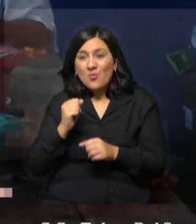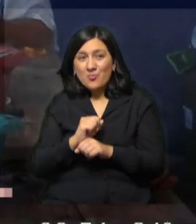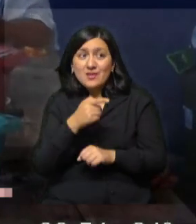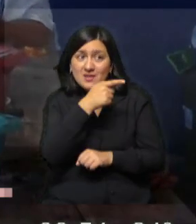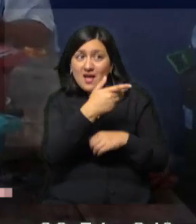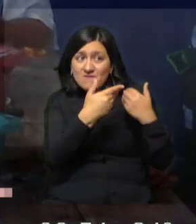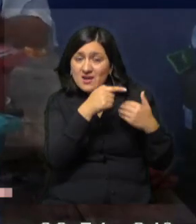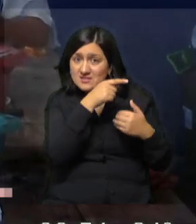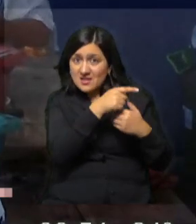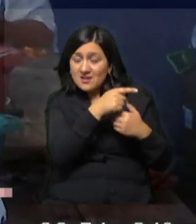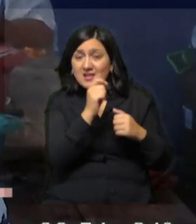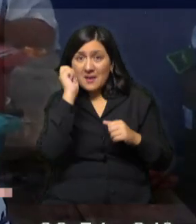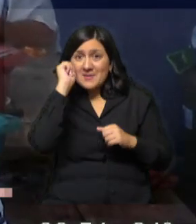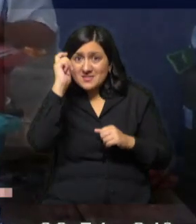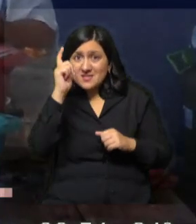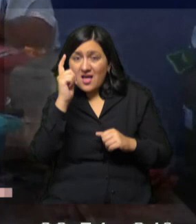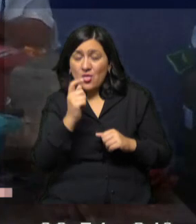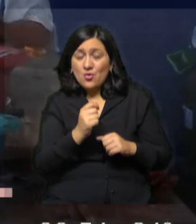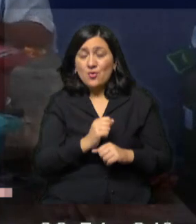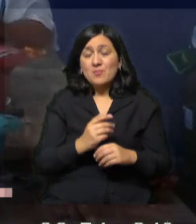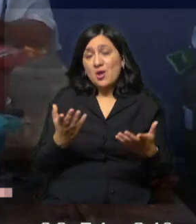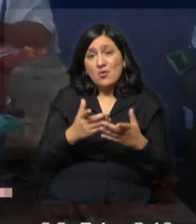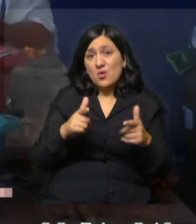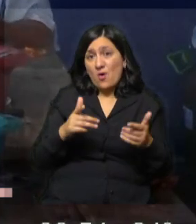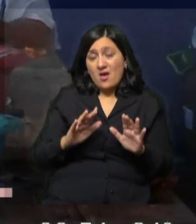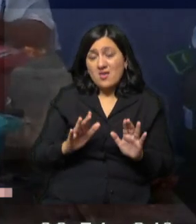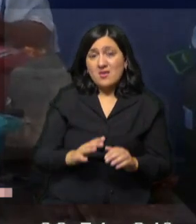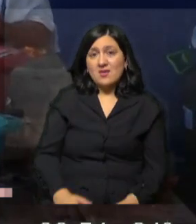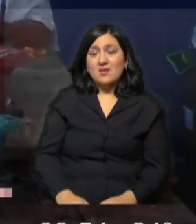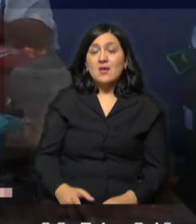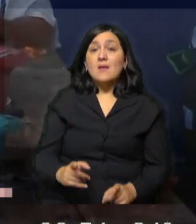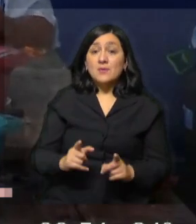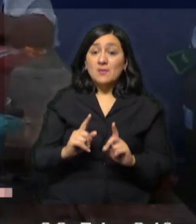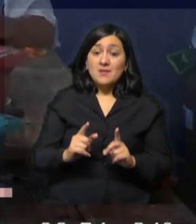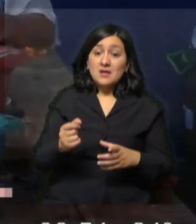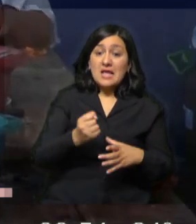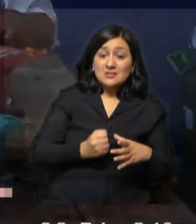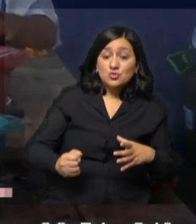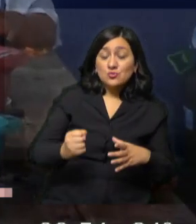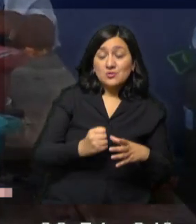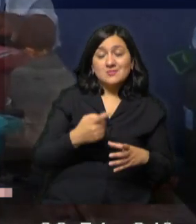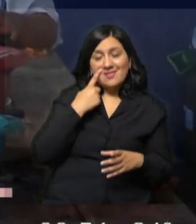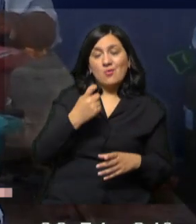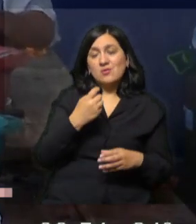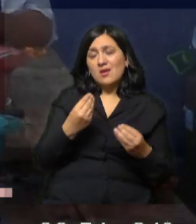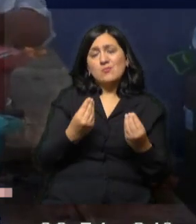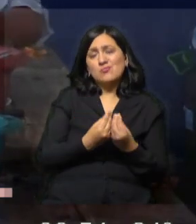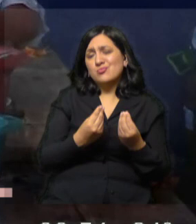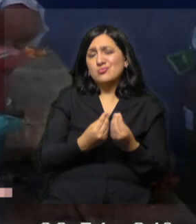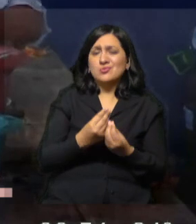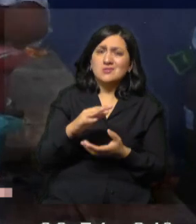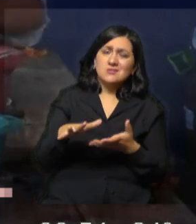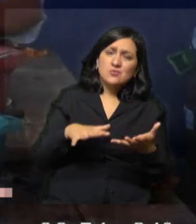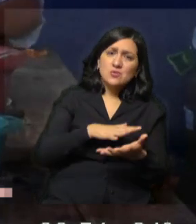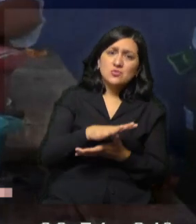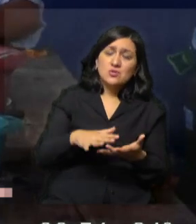eso, pudieran atender esas situaciones. Pero sí, en las ollas también se detectan un montón de situaciones que